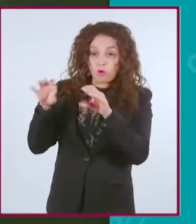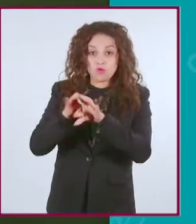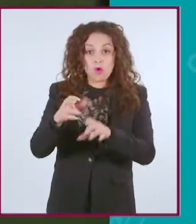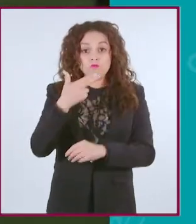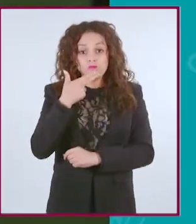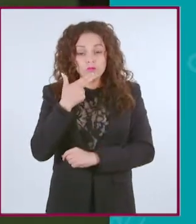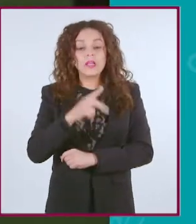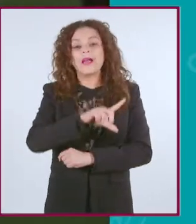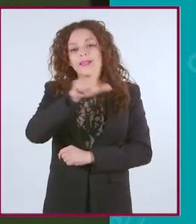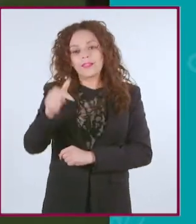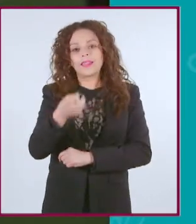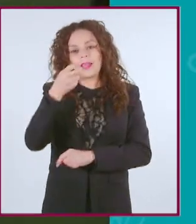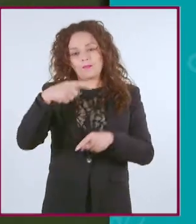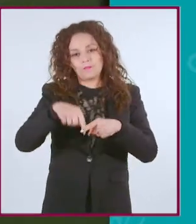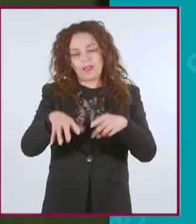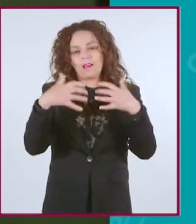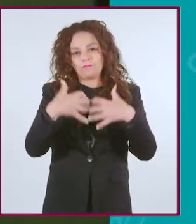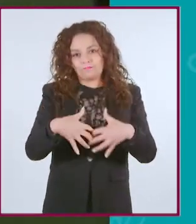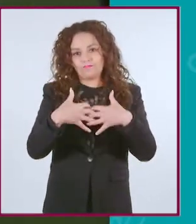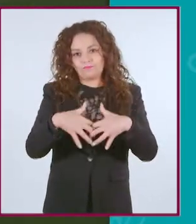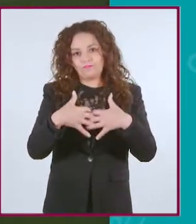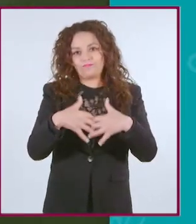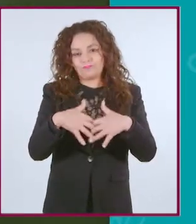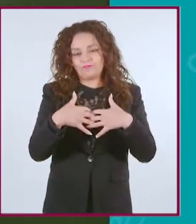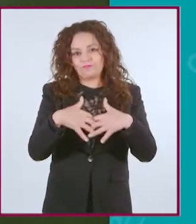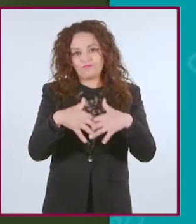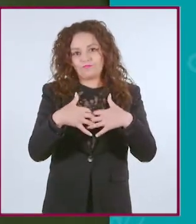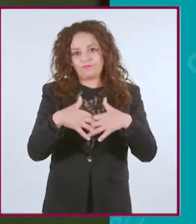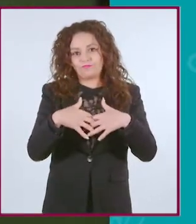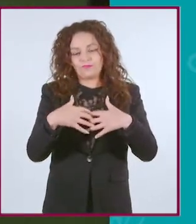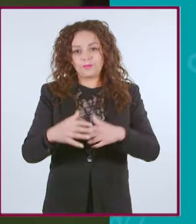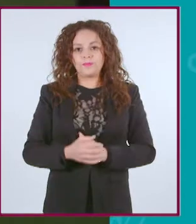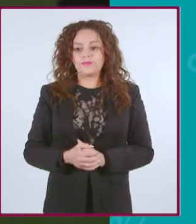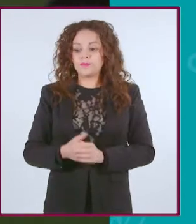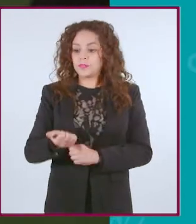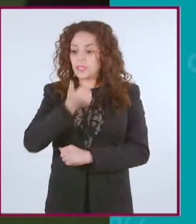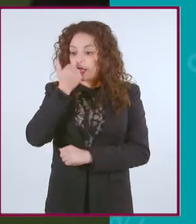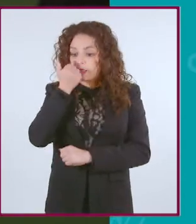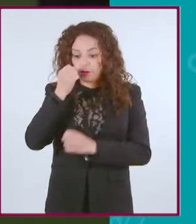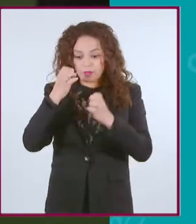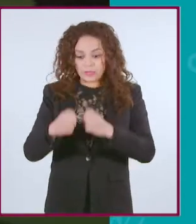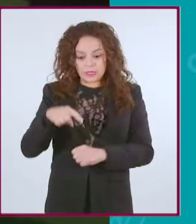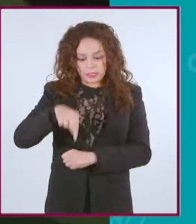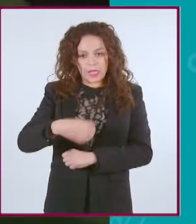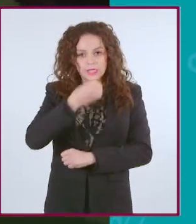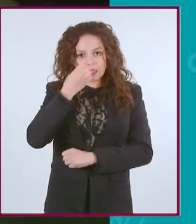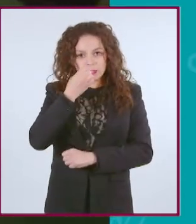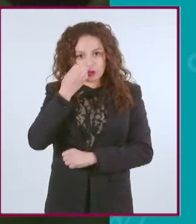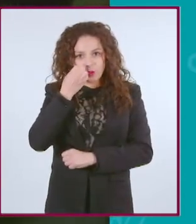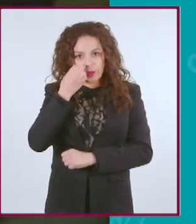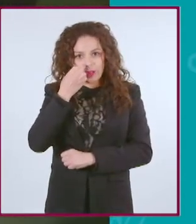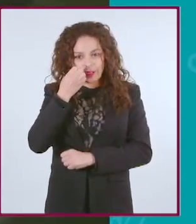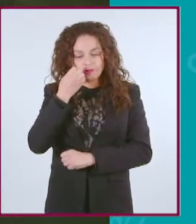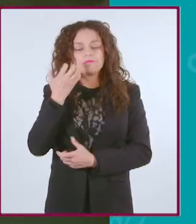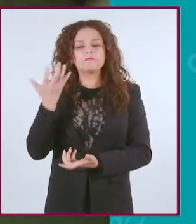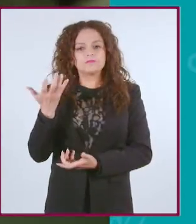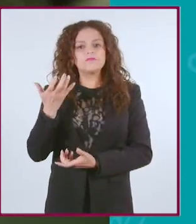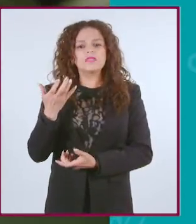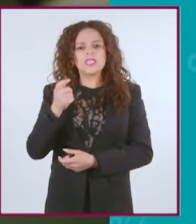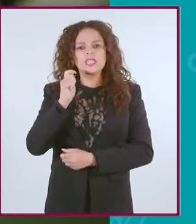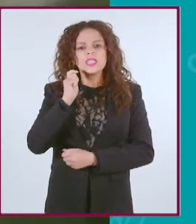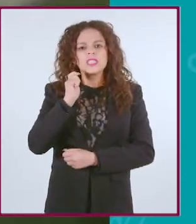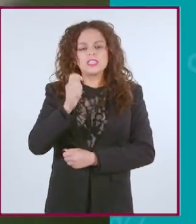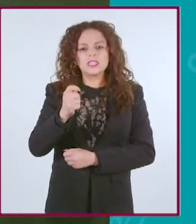poderla trabajar. Ahora, los alumnos que se encuentran en esta Escuela Superior de Textil, ¿qué pueden encontrar? ¿Cuál